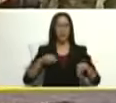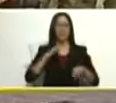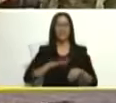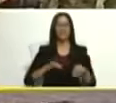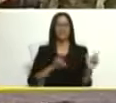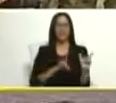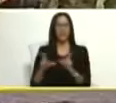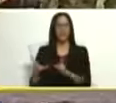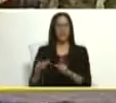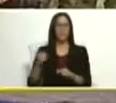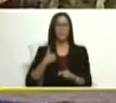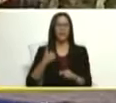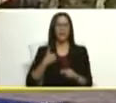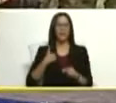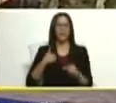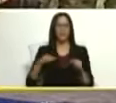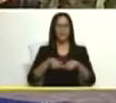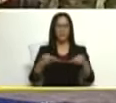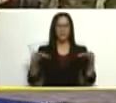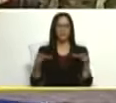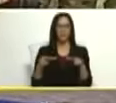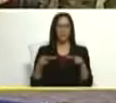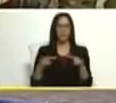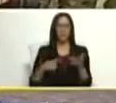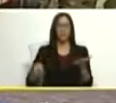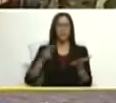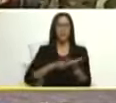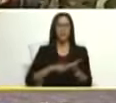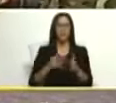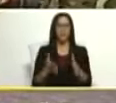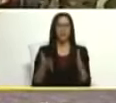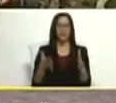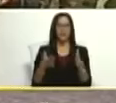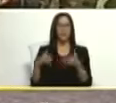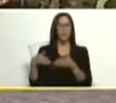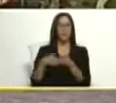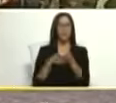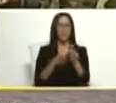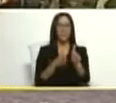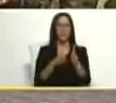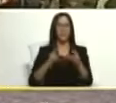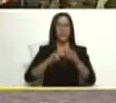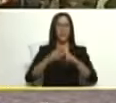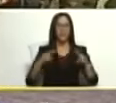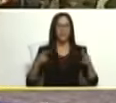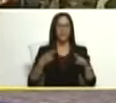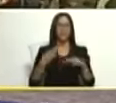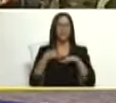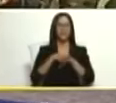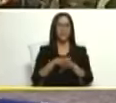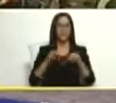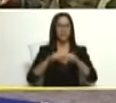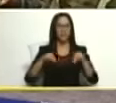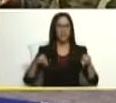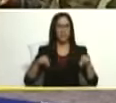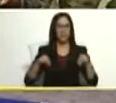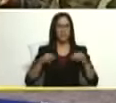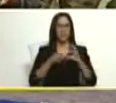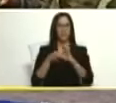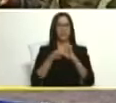preparada para cualquier escenario volver a ganar por el camino de la paz, la integridad territorial y la